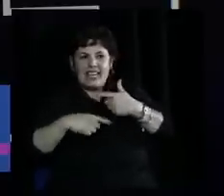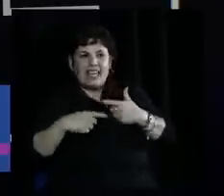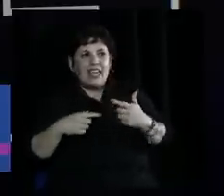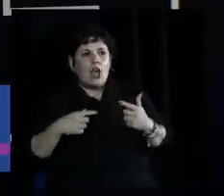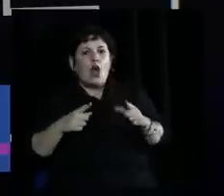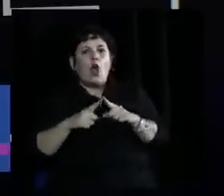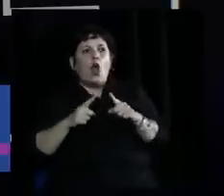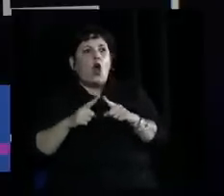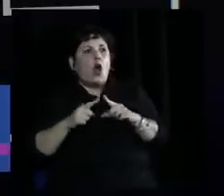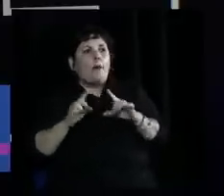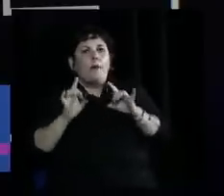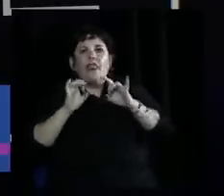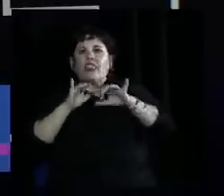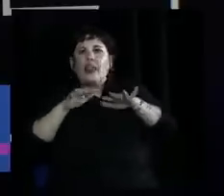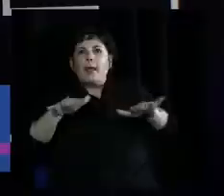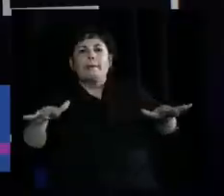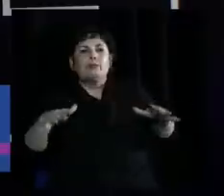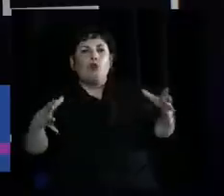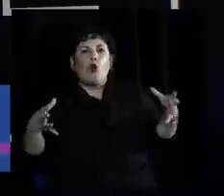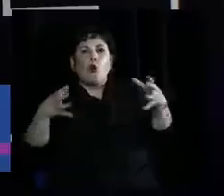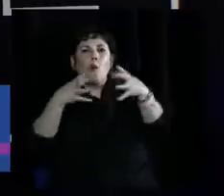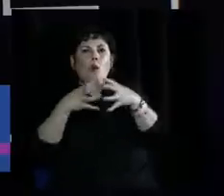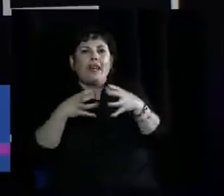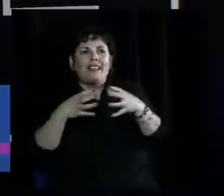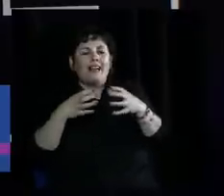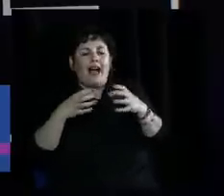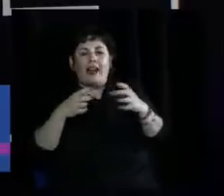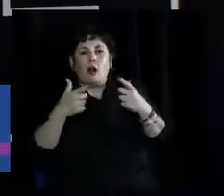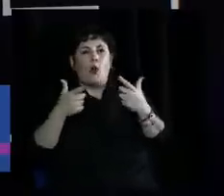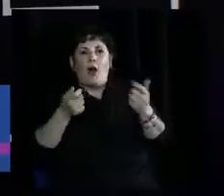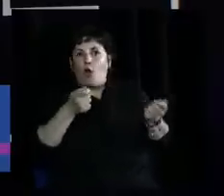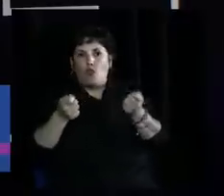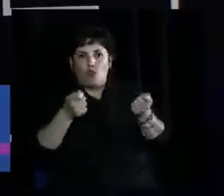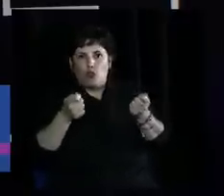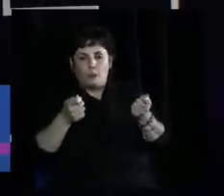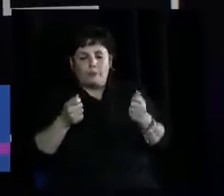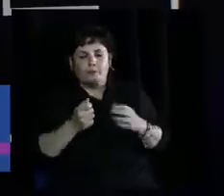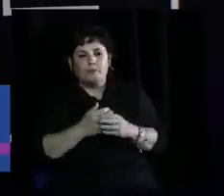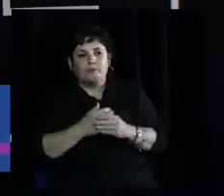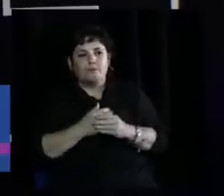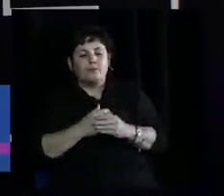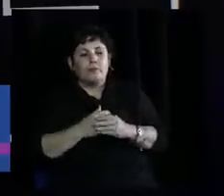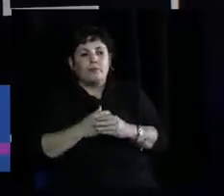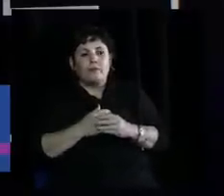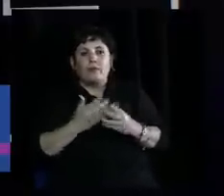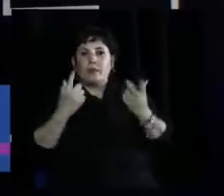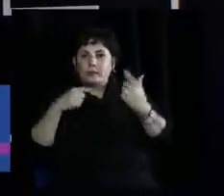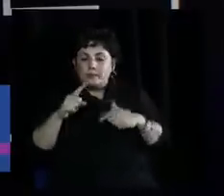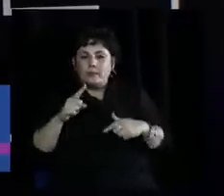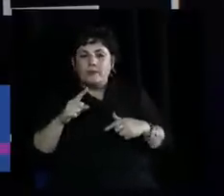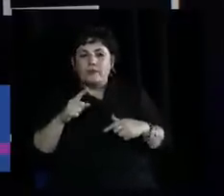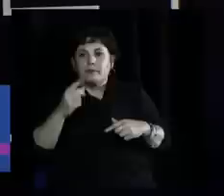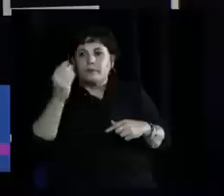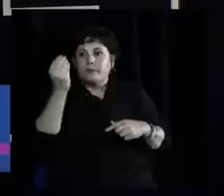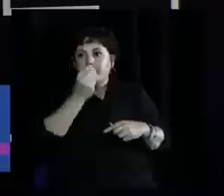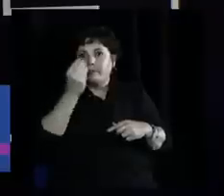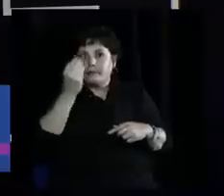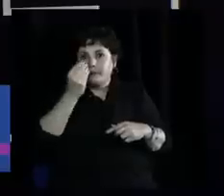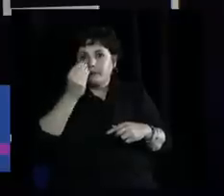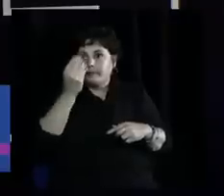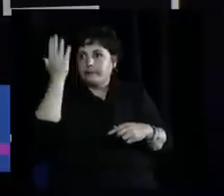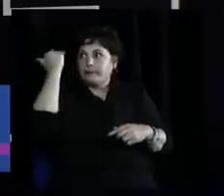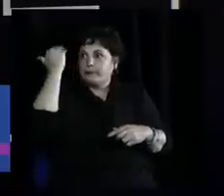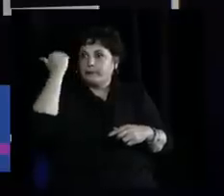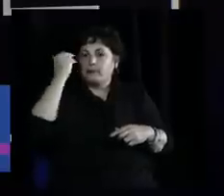en una transmisión comunitaria descomunal. Esto llevó a que el sábado de la semana